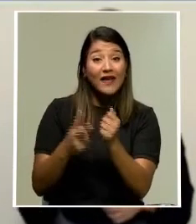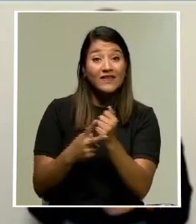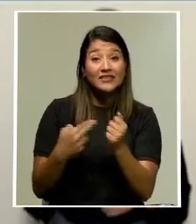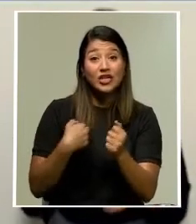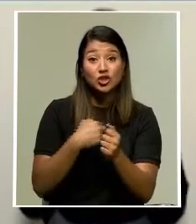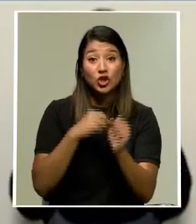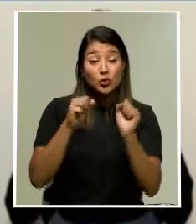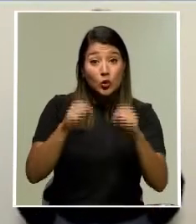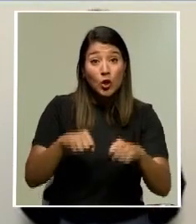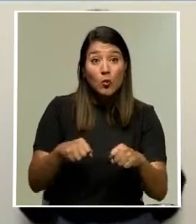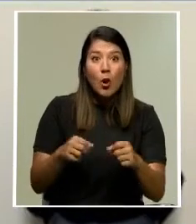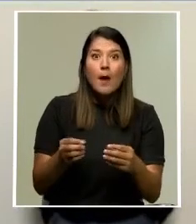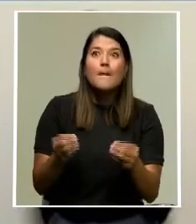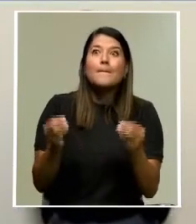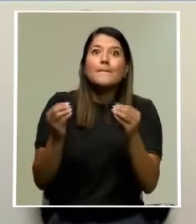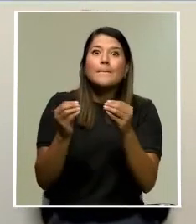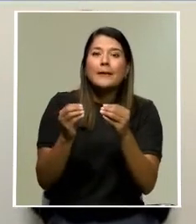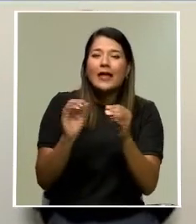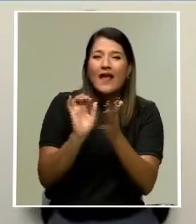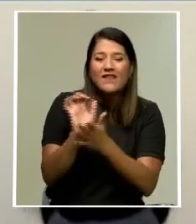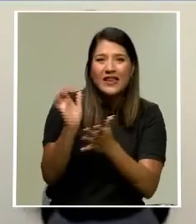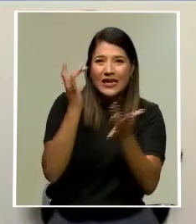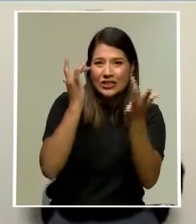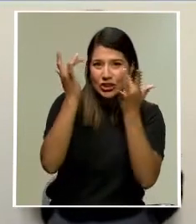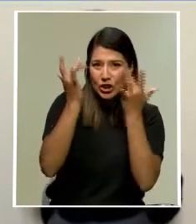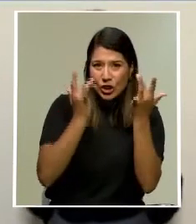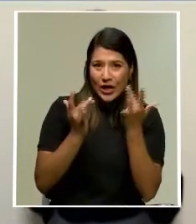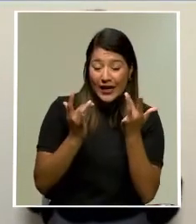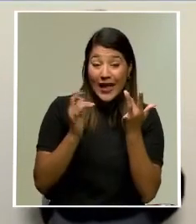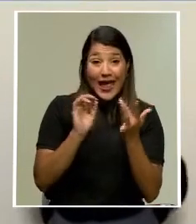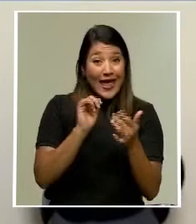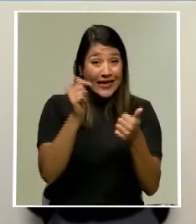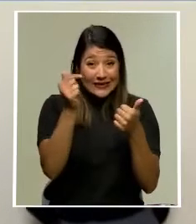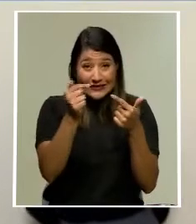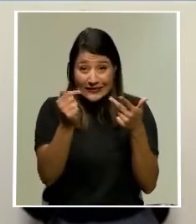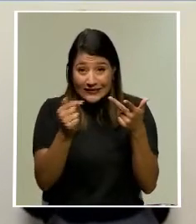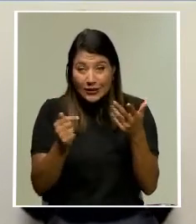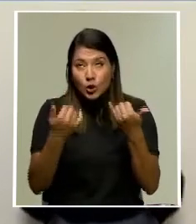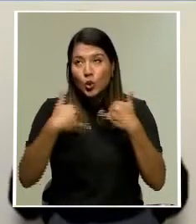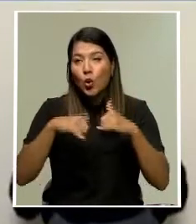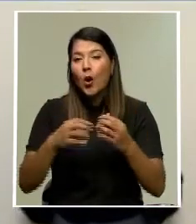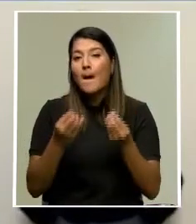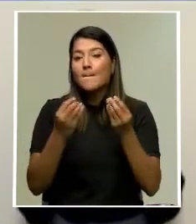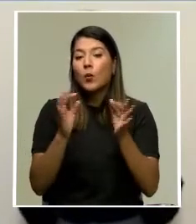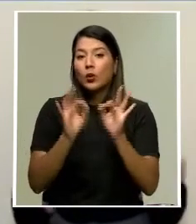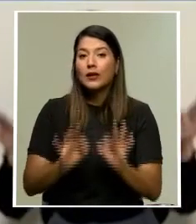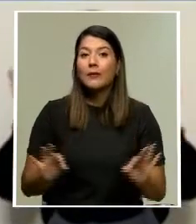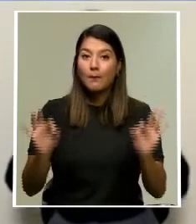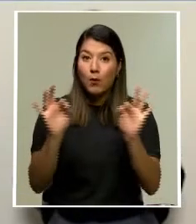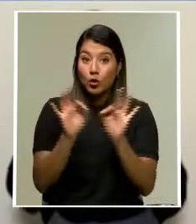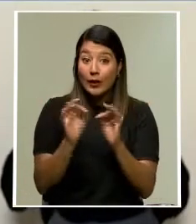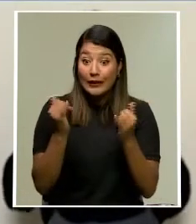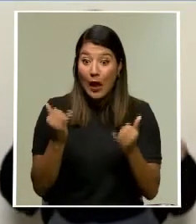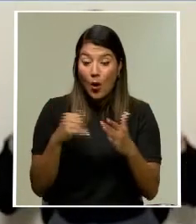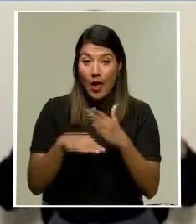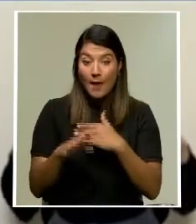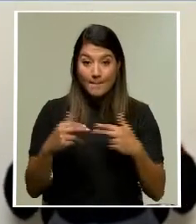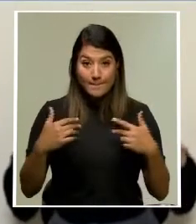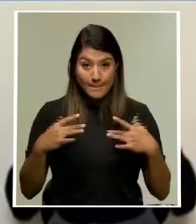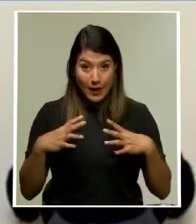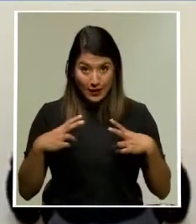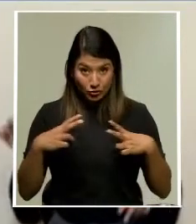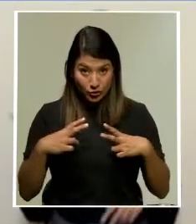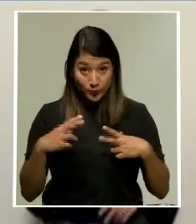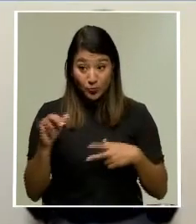especialmente en algunas circunstancias, ¿verdad?, antes de tocarnos la cara, sigue siendo una premisa muy importante en estas vacaciones. Igual